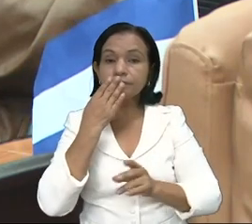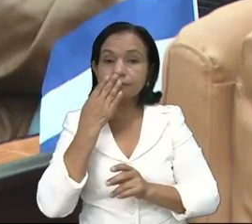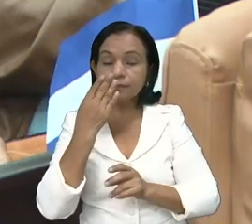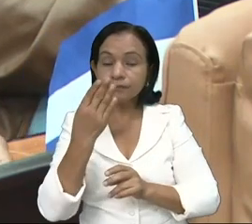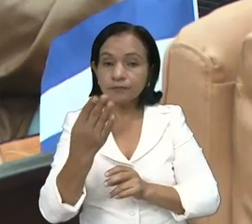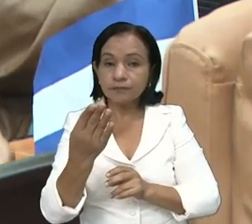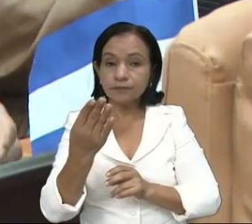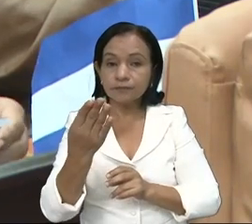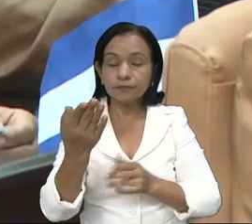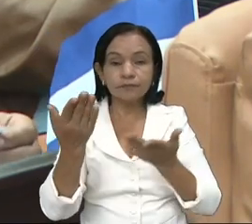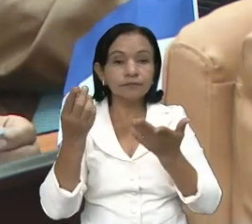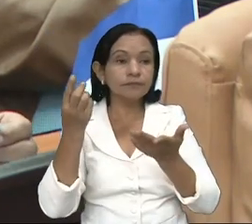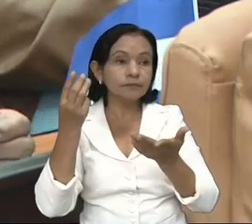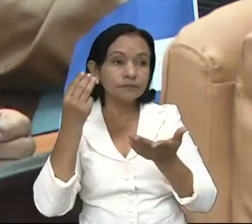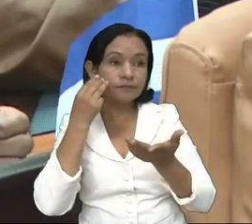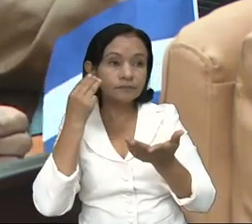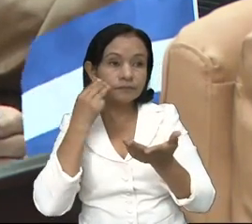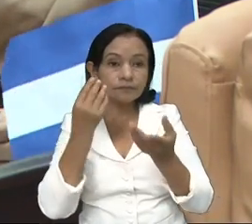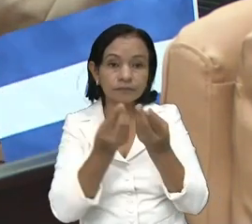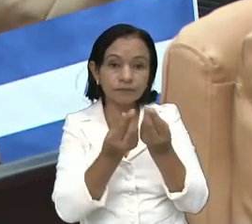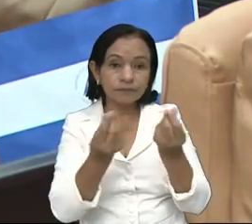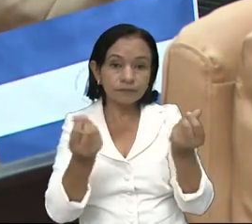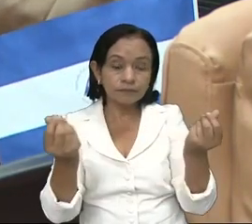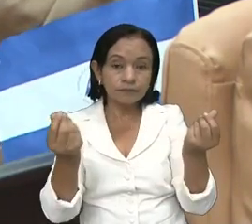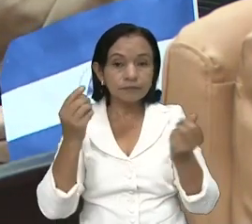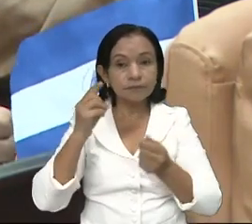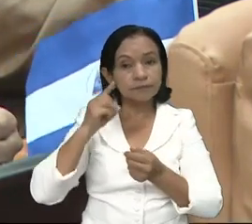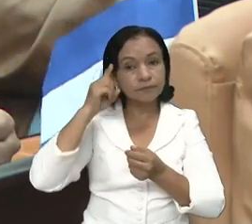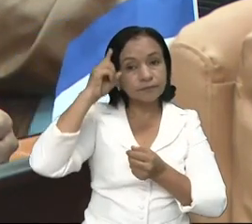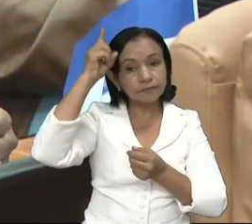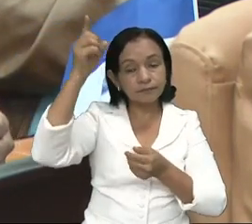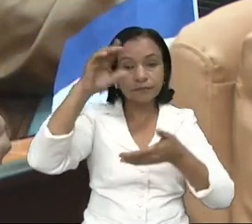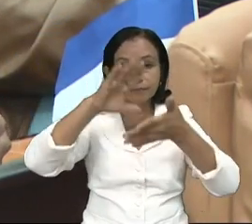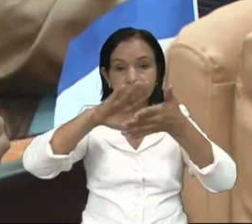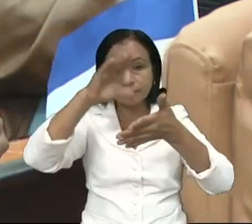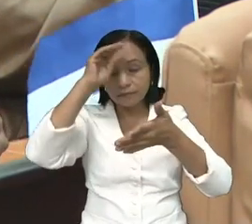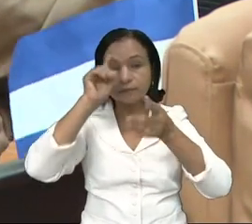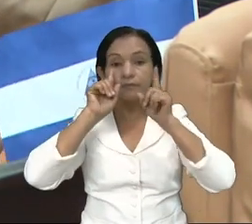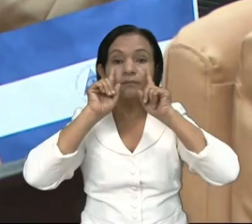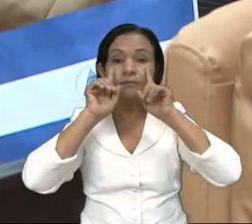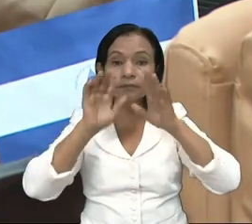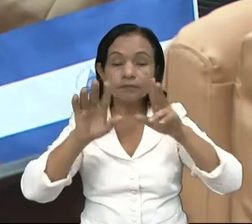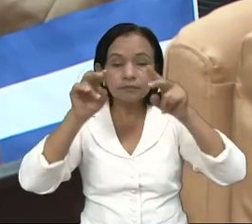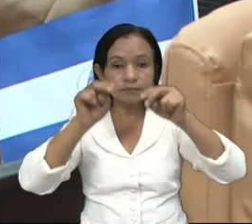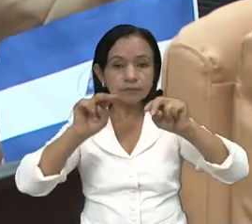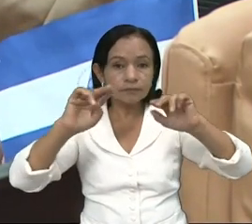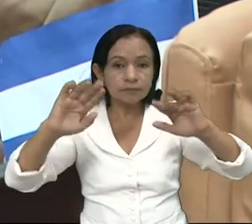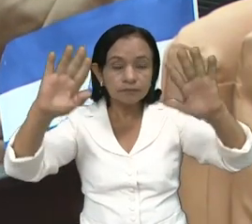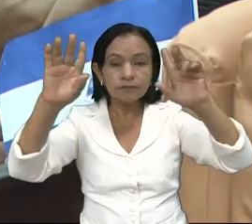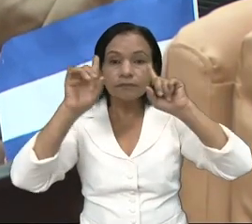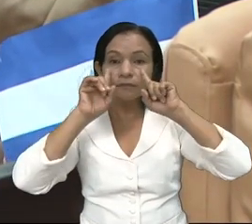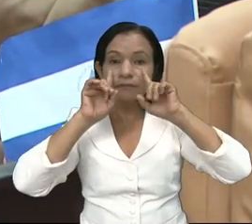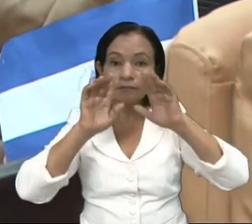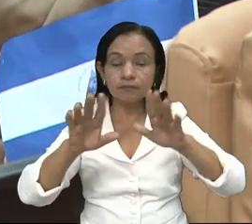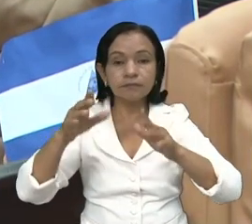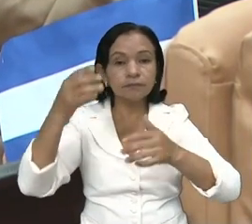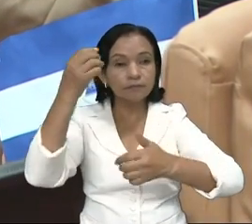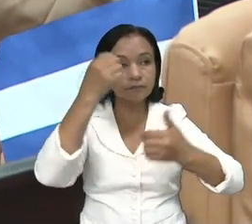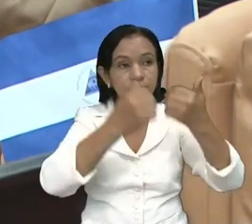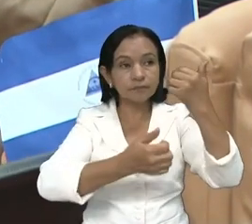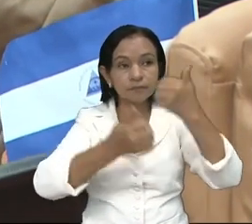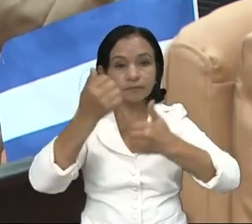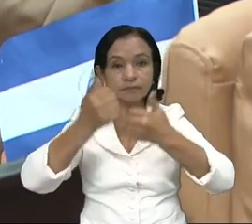común, la Madre Tierra, desarrollando capacidades para el cuidado del ambiente, la preservación de